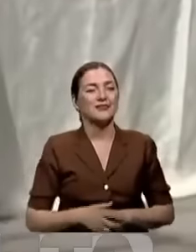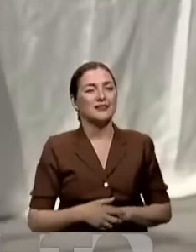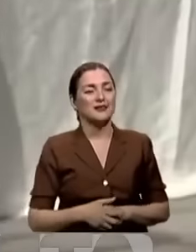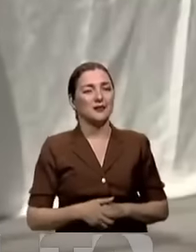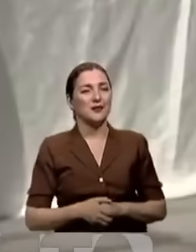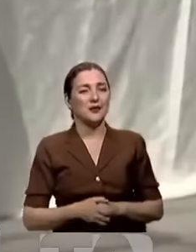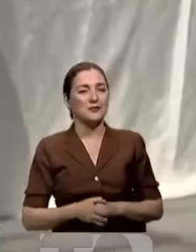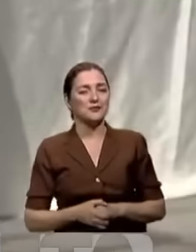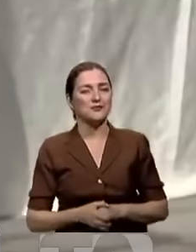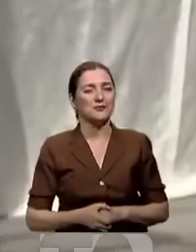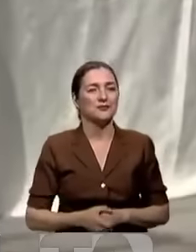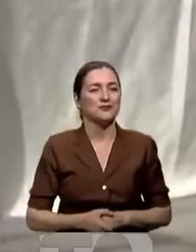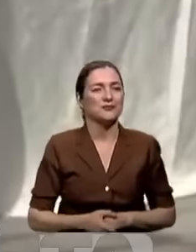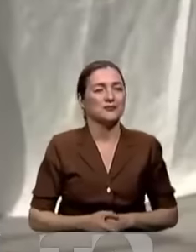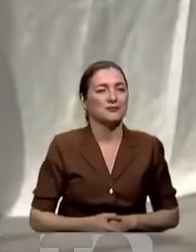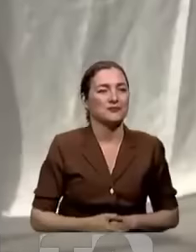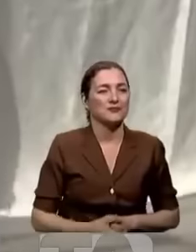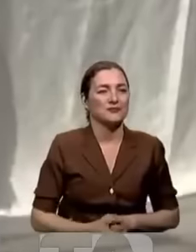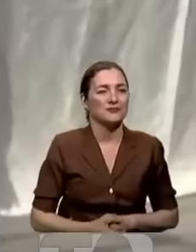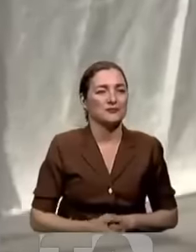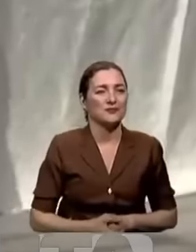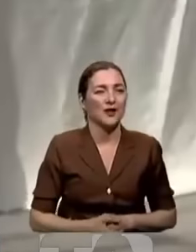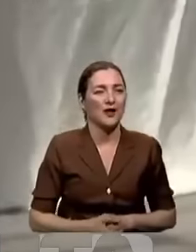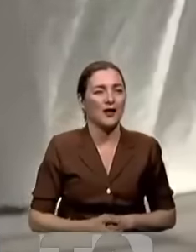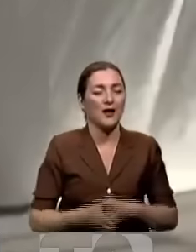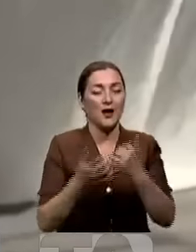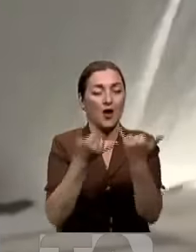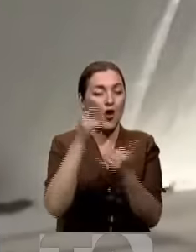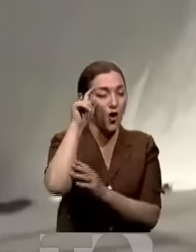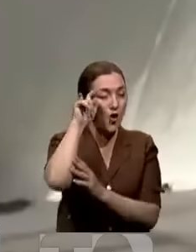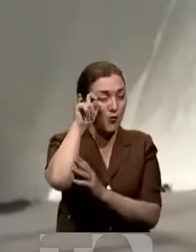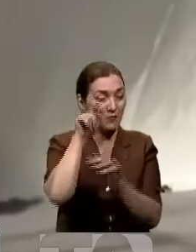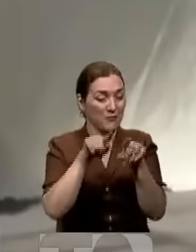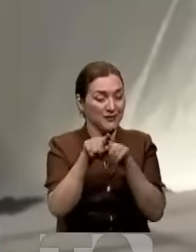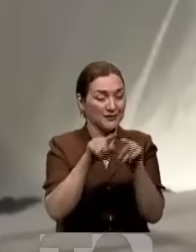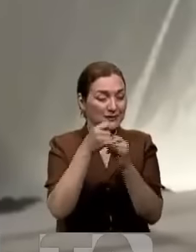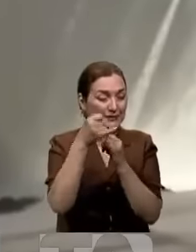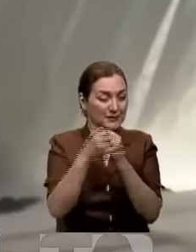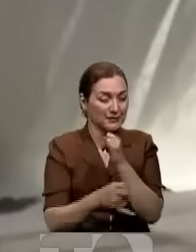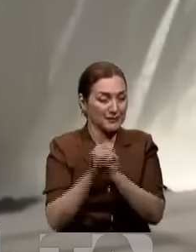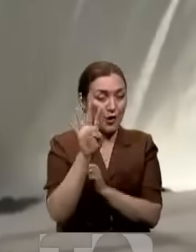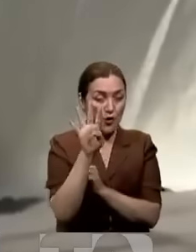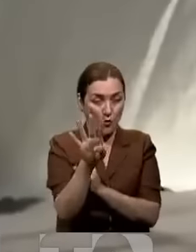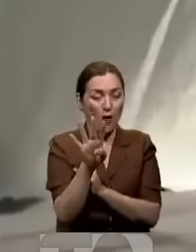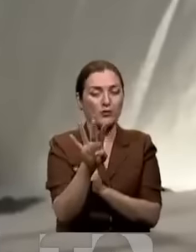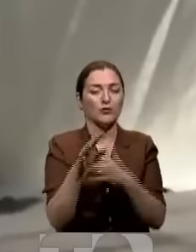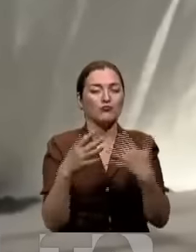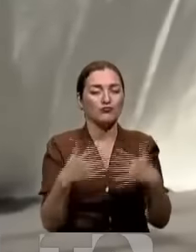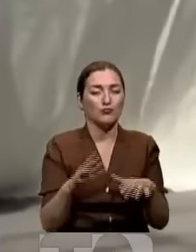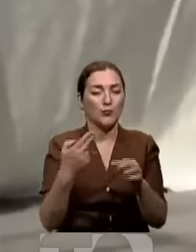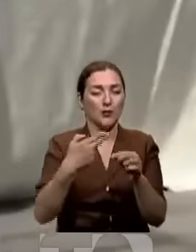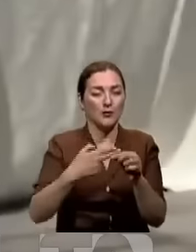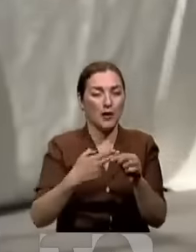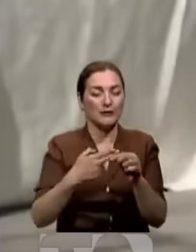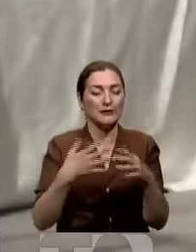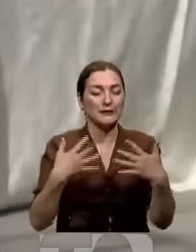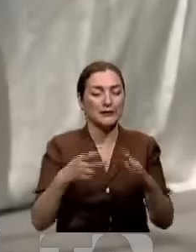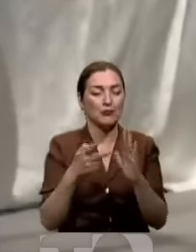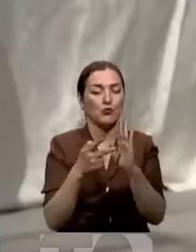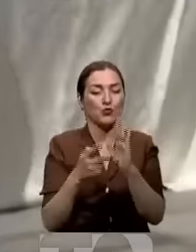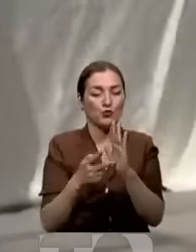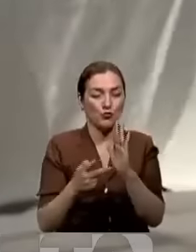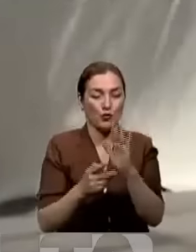guagua más votada. Recordemos que en este momento estos cuatro finalistas regresan con su puntuación a cero y será el jurado